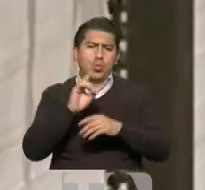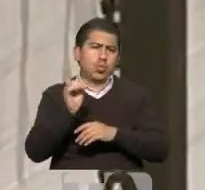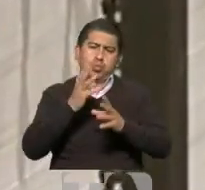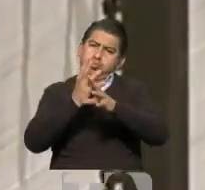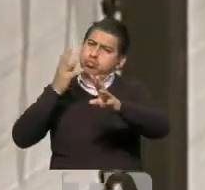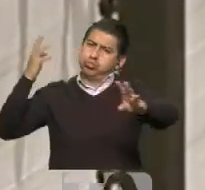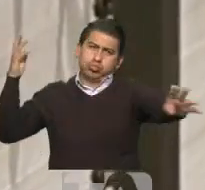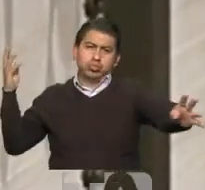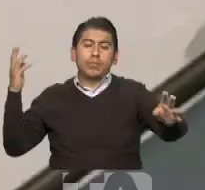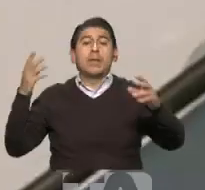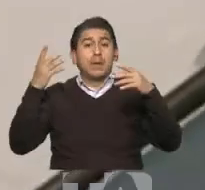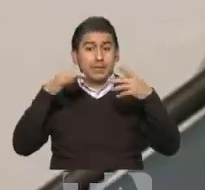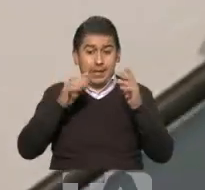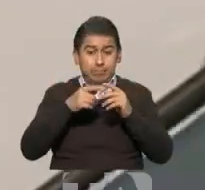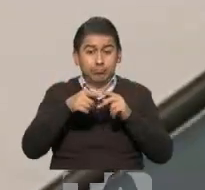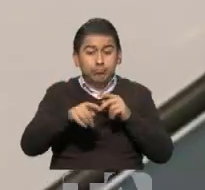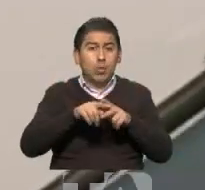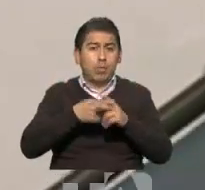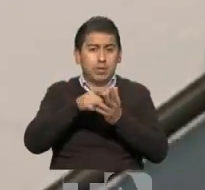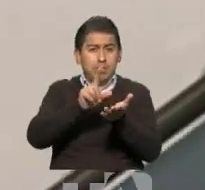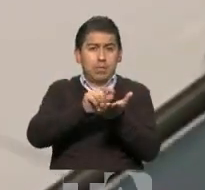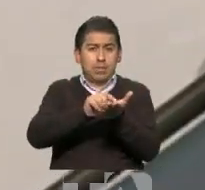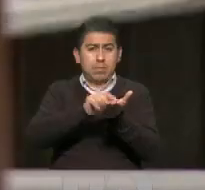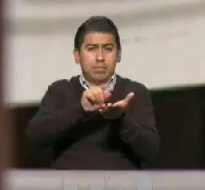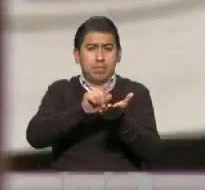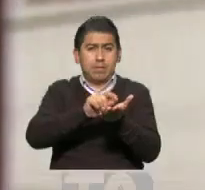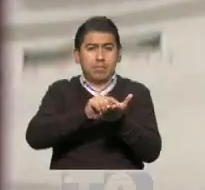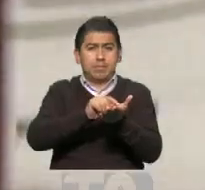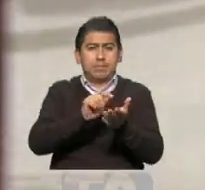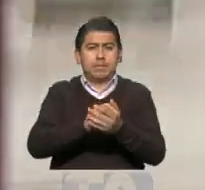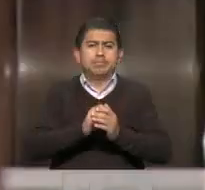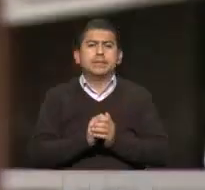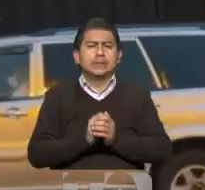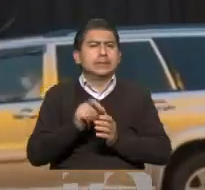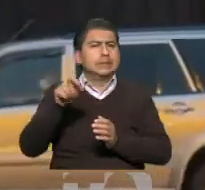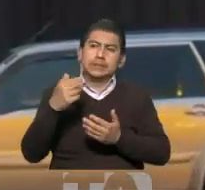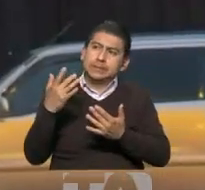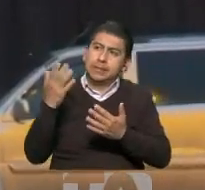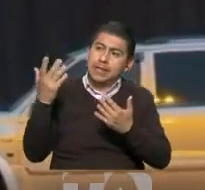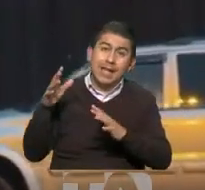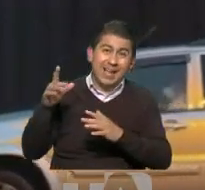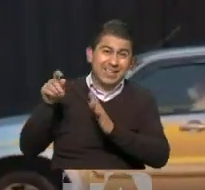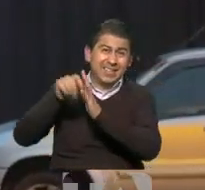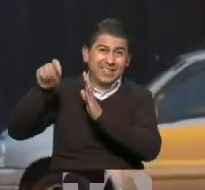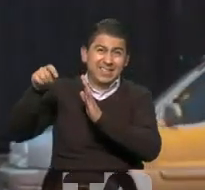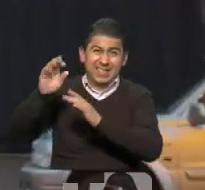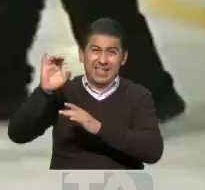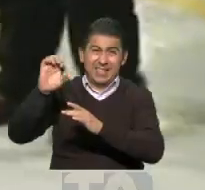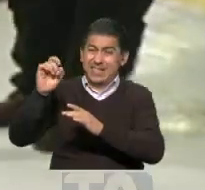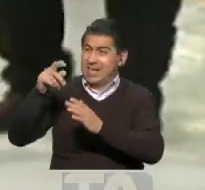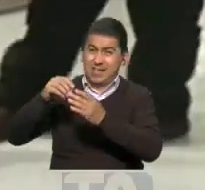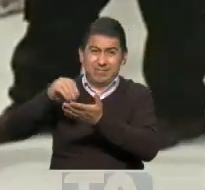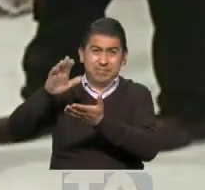presidenta explica que están preparando administrativamente la impresión de papeletas, aun cuando deben esperar que se ejecutoría el proceso en el